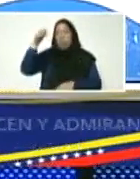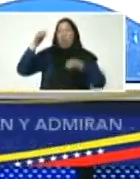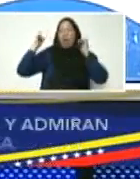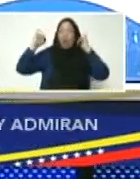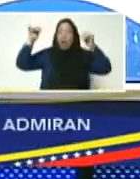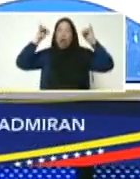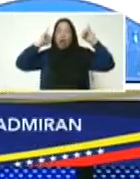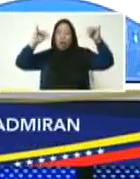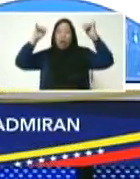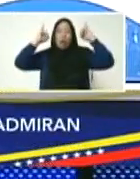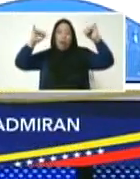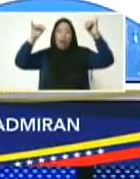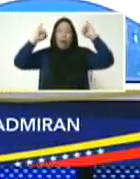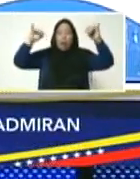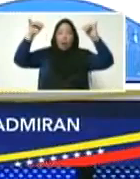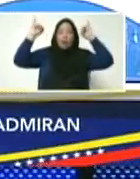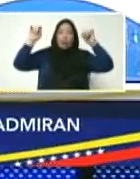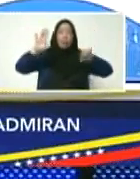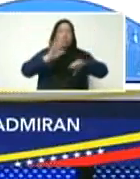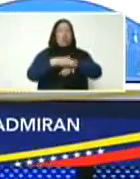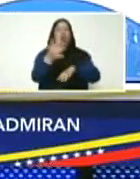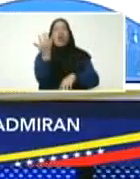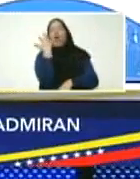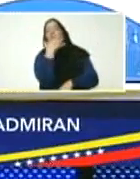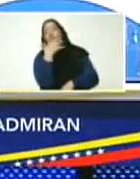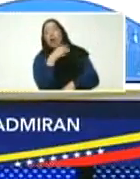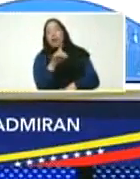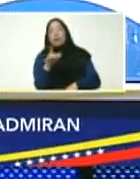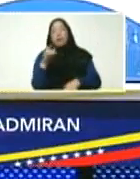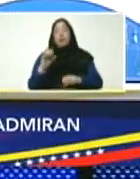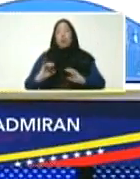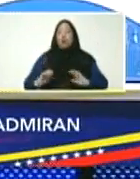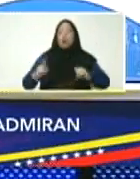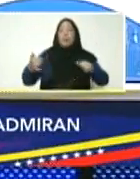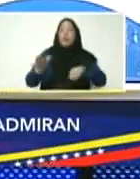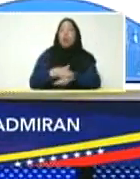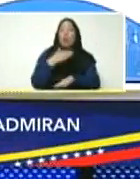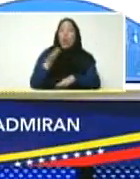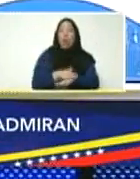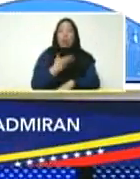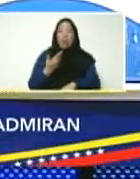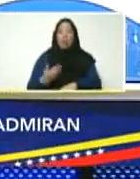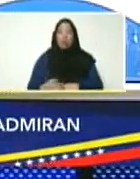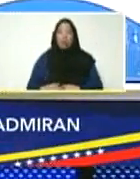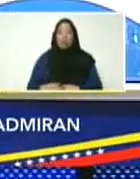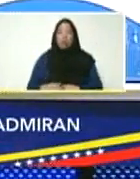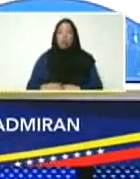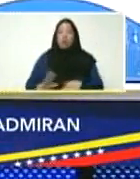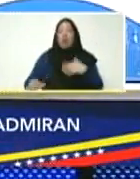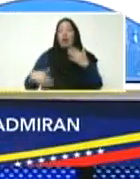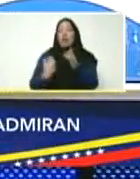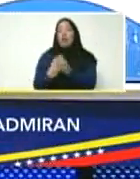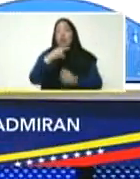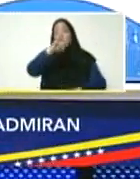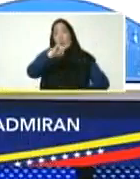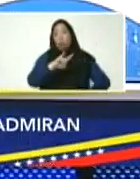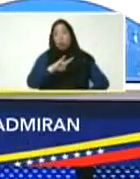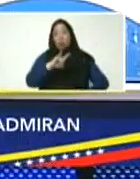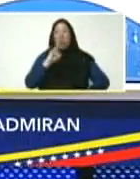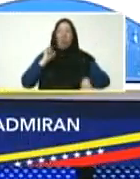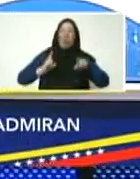Porque se ríen. El jueves, ¿verdad? Empieza la cosa. A veces hasta el lunes.